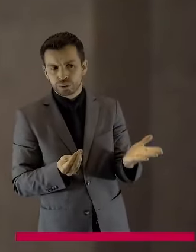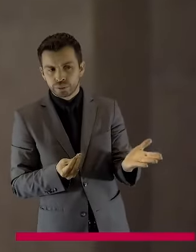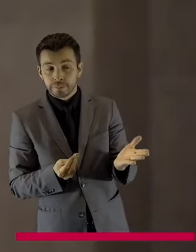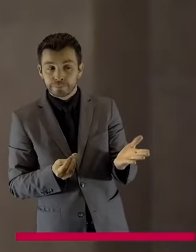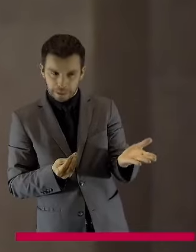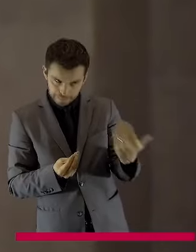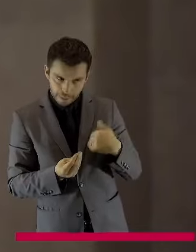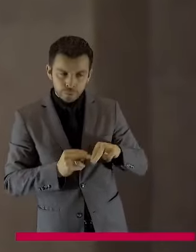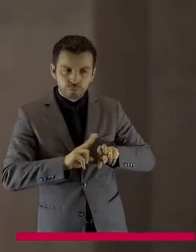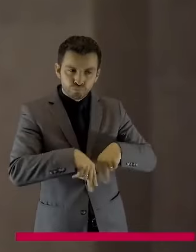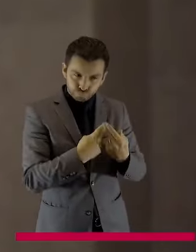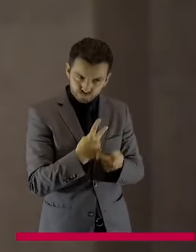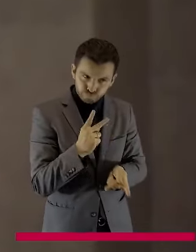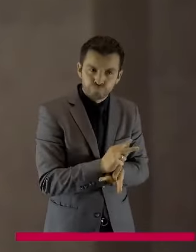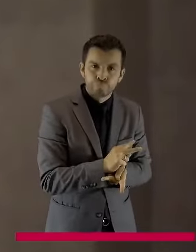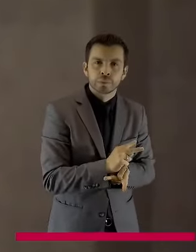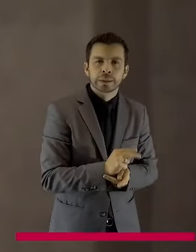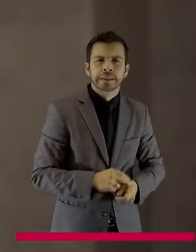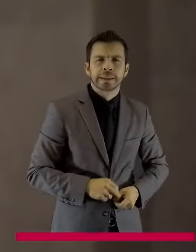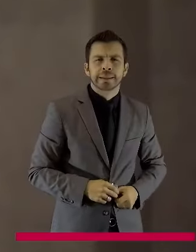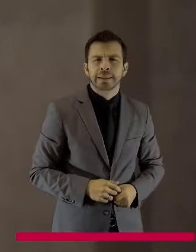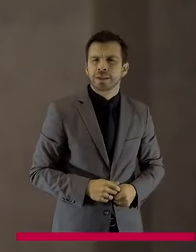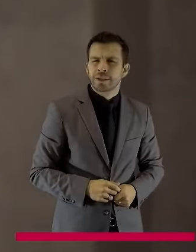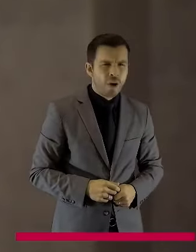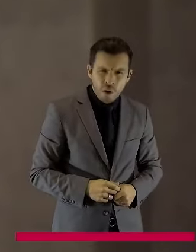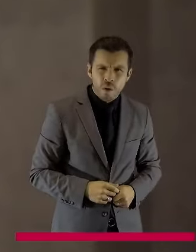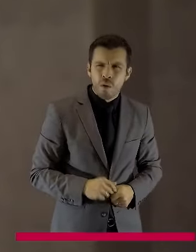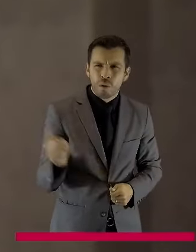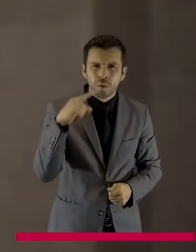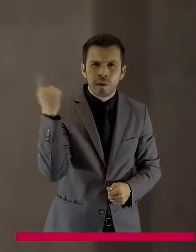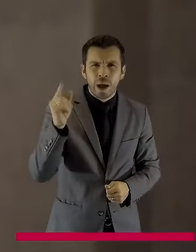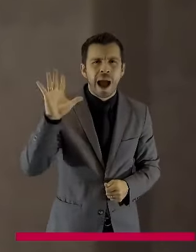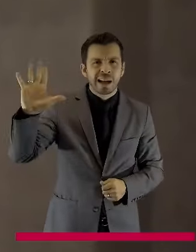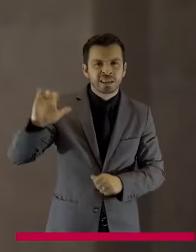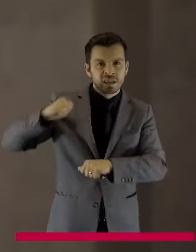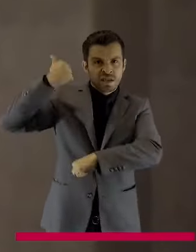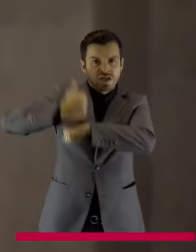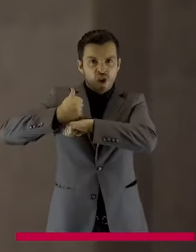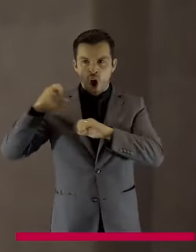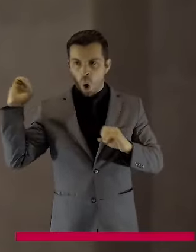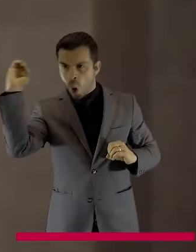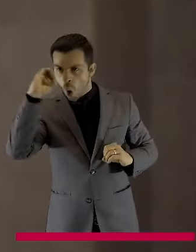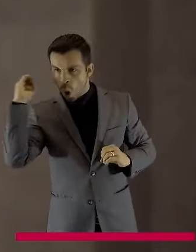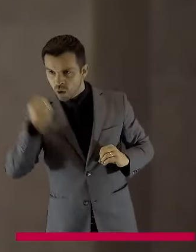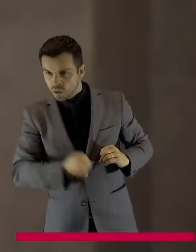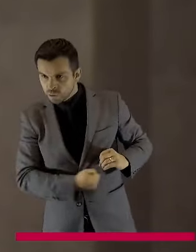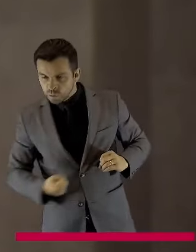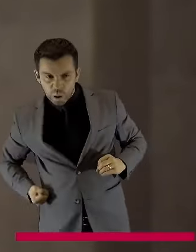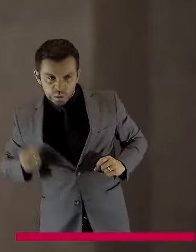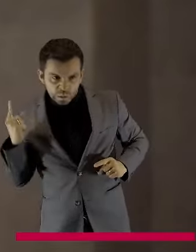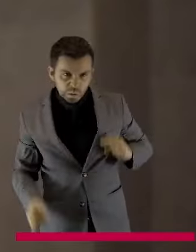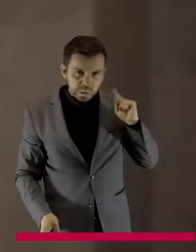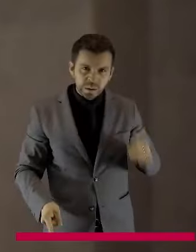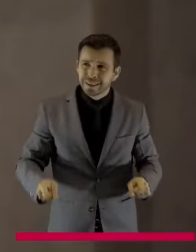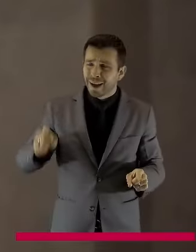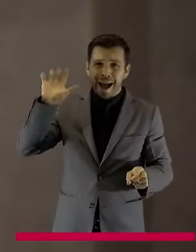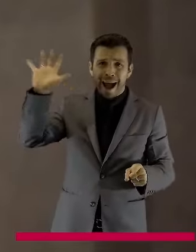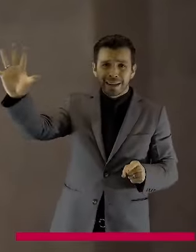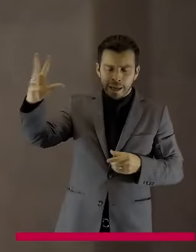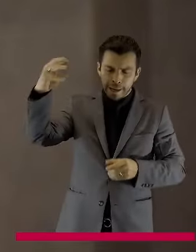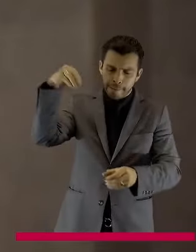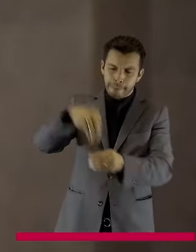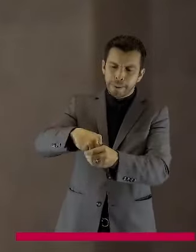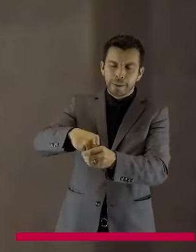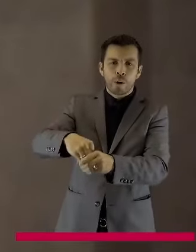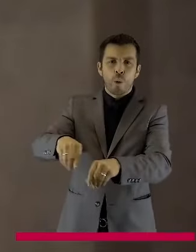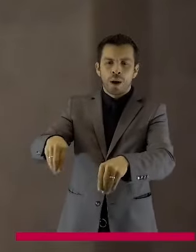tener que acostarse con él. Esas son las prácticas patriarcales y machistas que se sembraron en nuestra